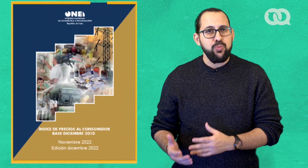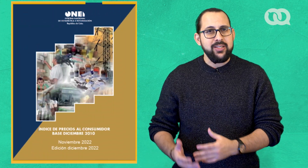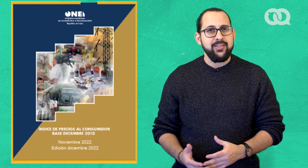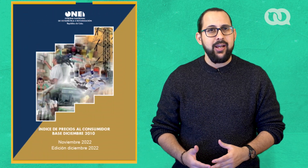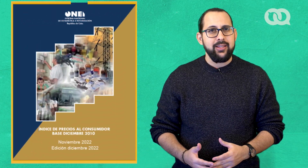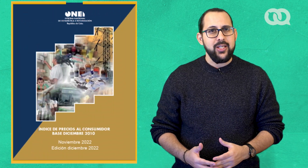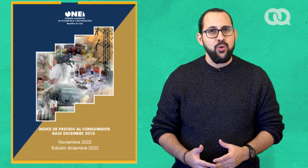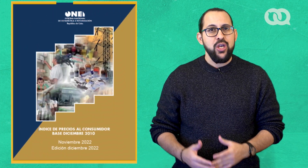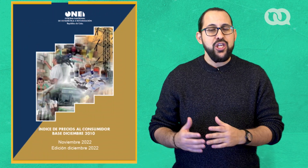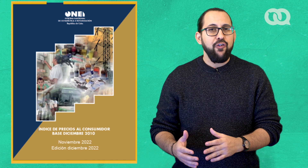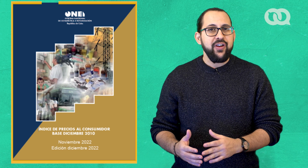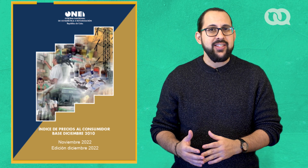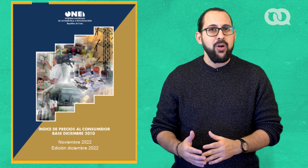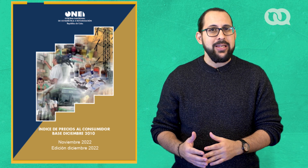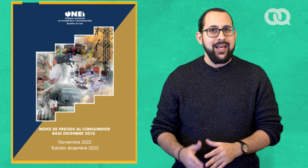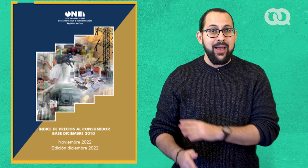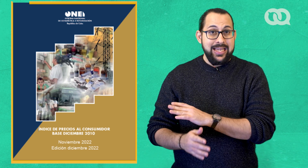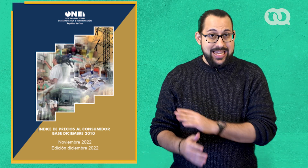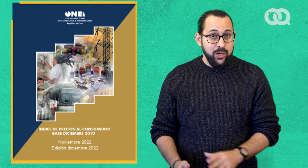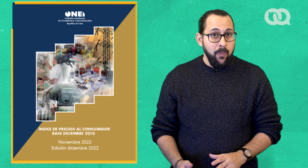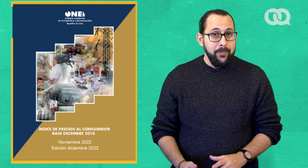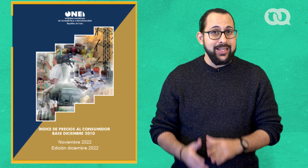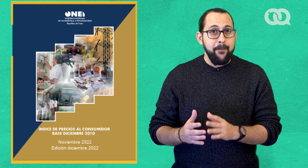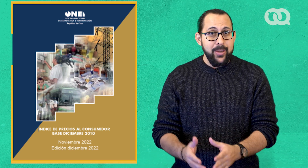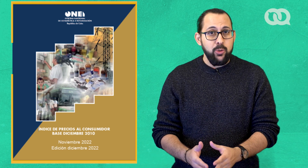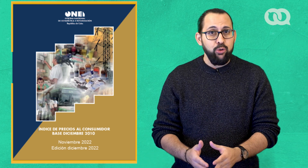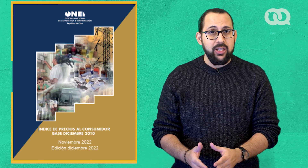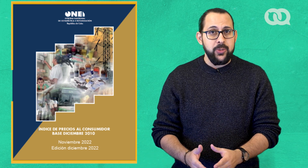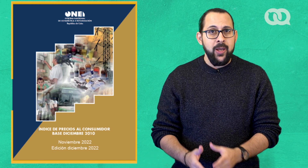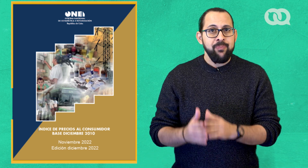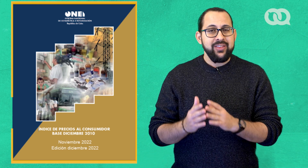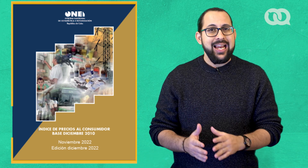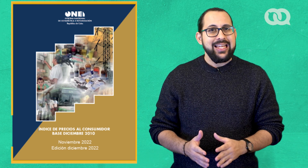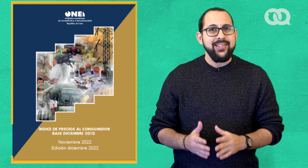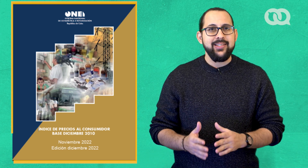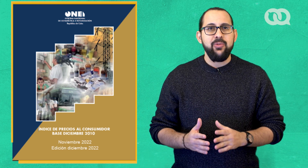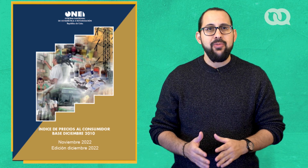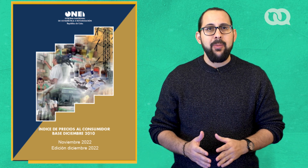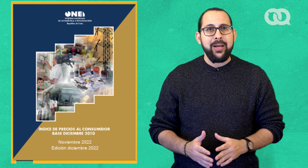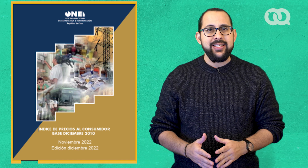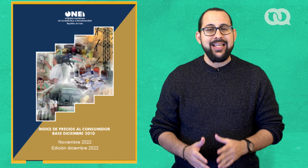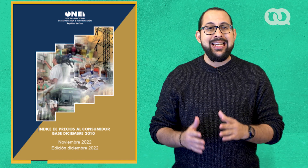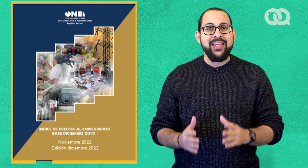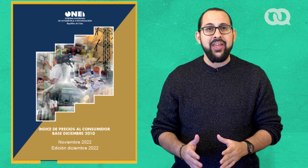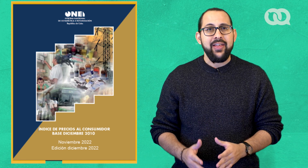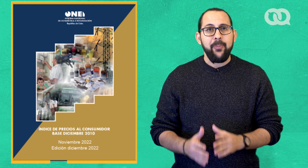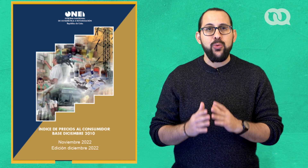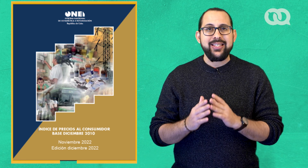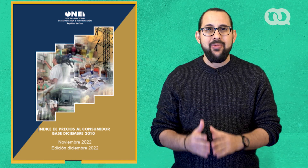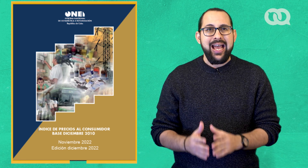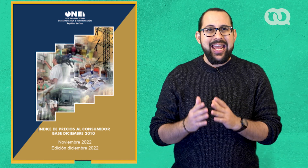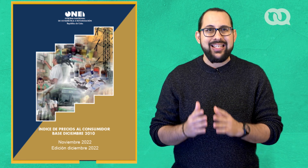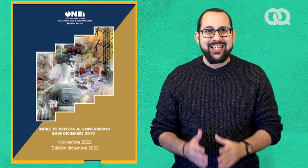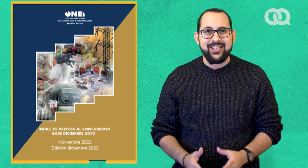con 2 meses de retraso y ofrece una mirada incompleta pero ilustrativa de la crisis que vive el país, liderada